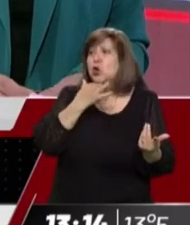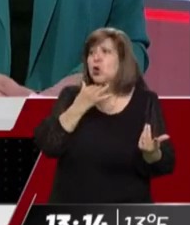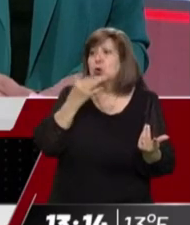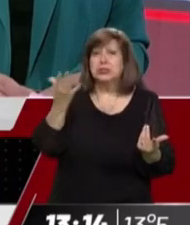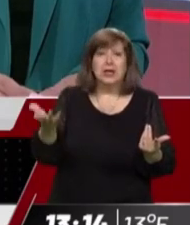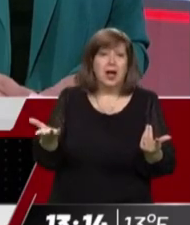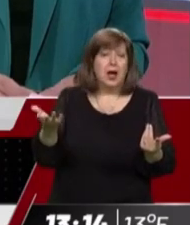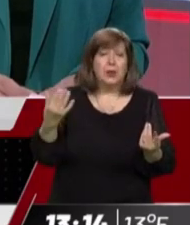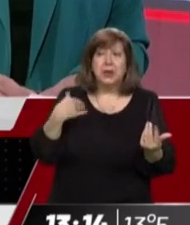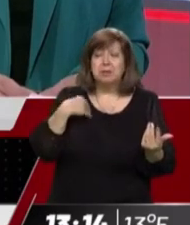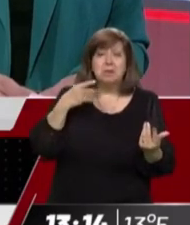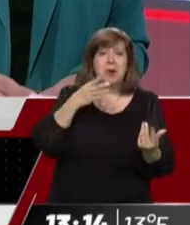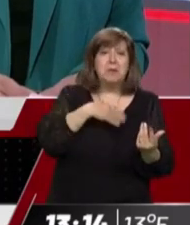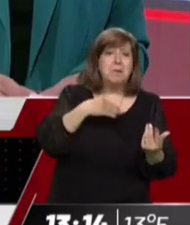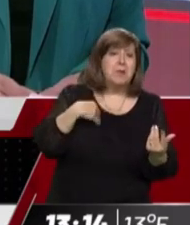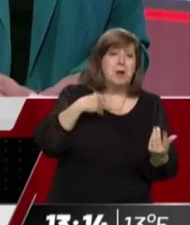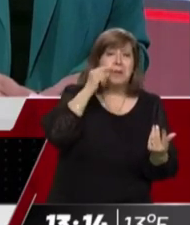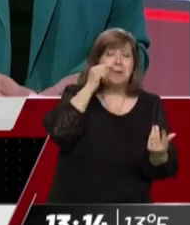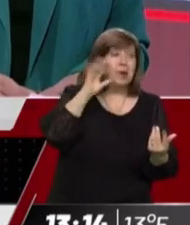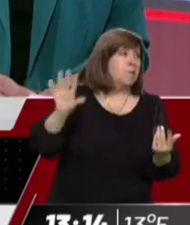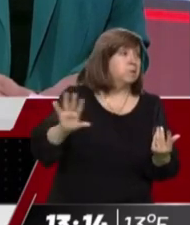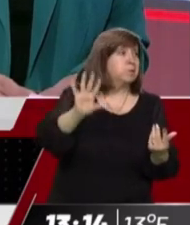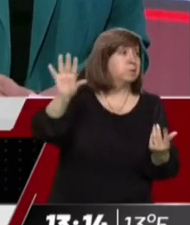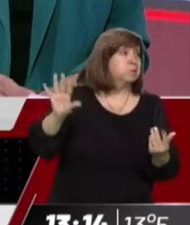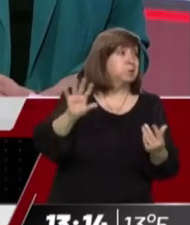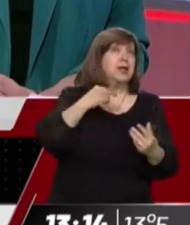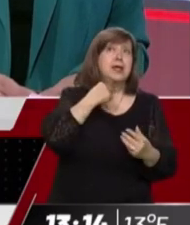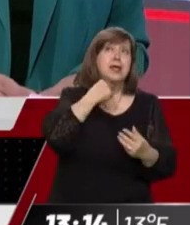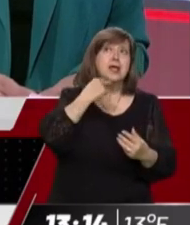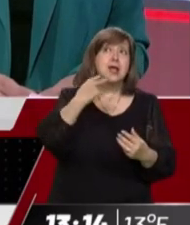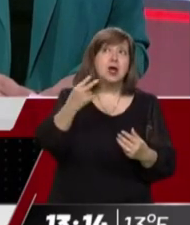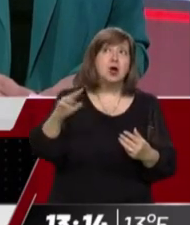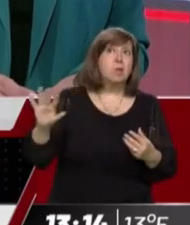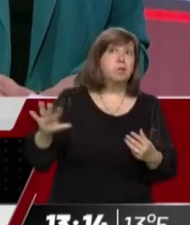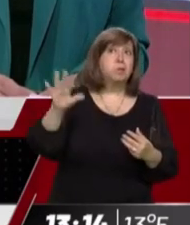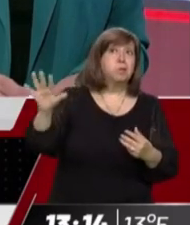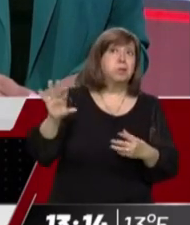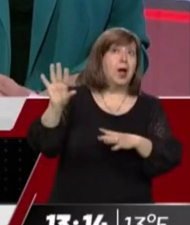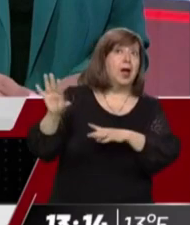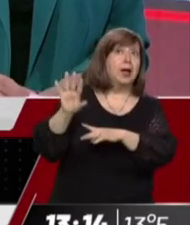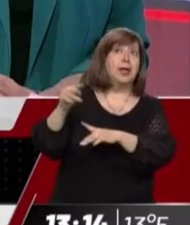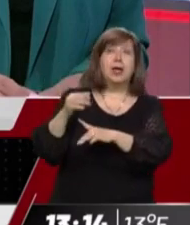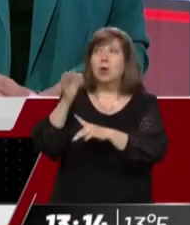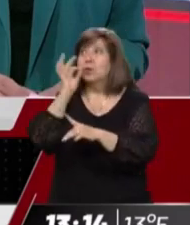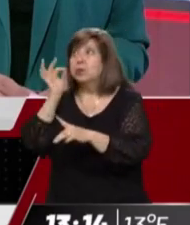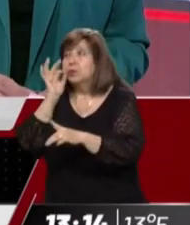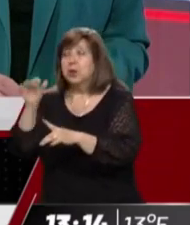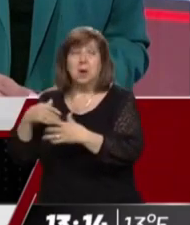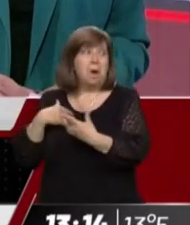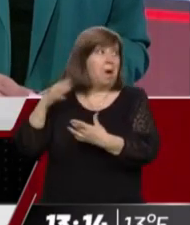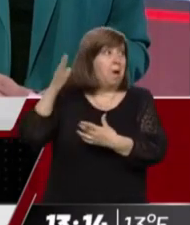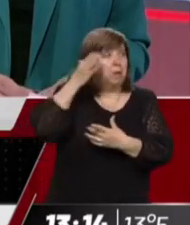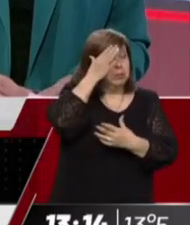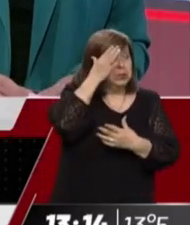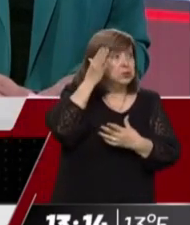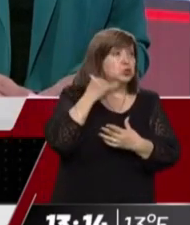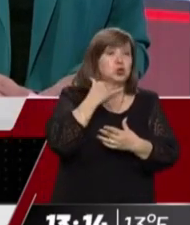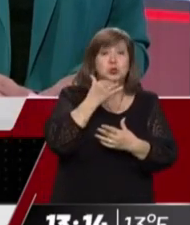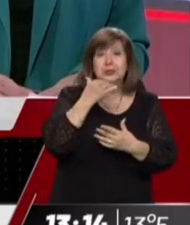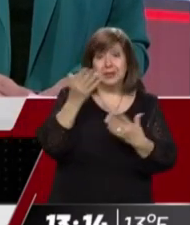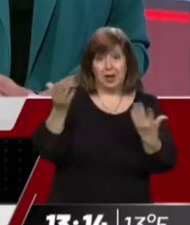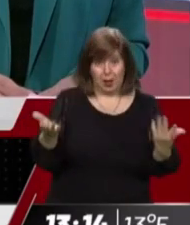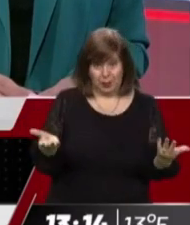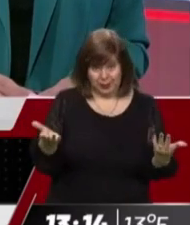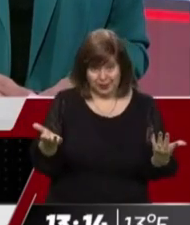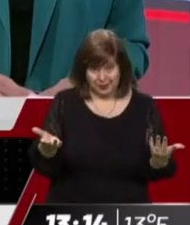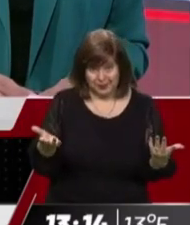tan sencillo, es una problemática muy, pero muy compleja, como lo decíamos al inicio. Tenemos los adultos un desafío enorme, porque a veces el diálogo